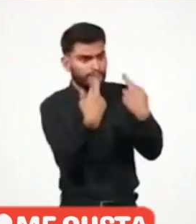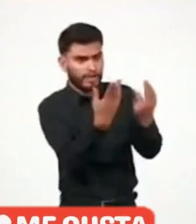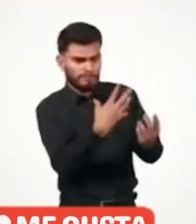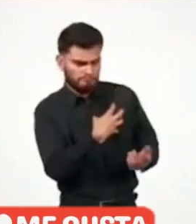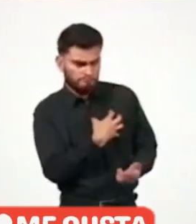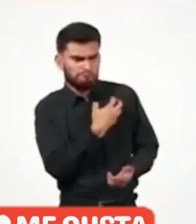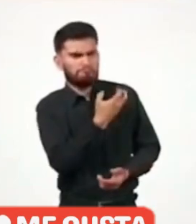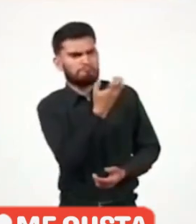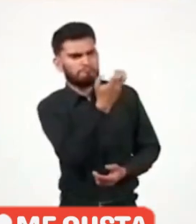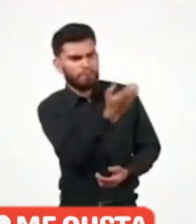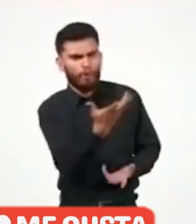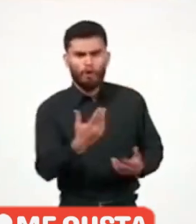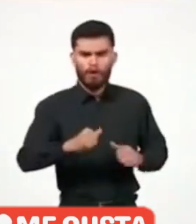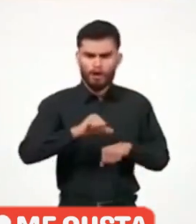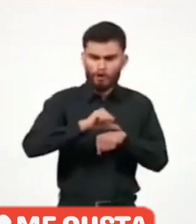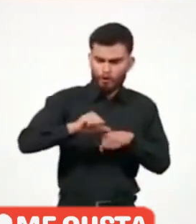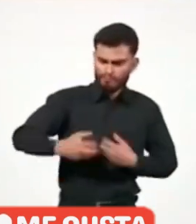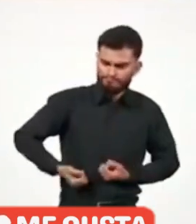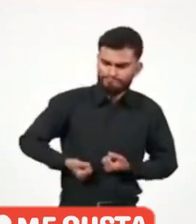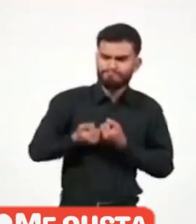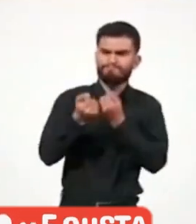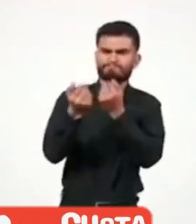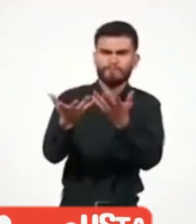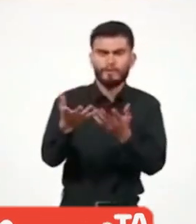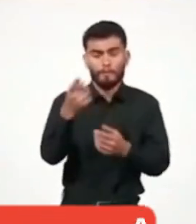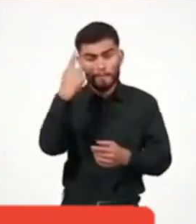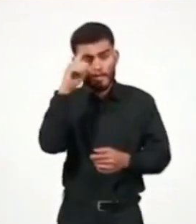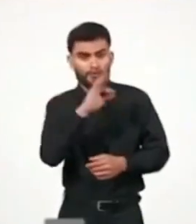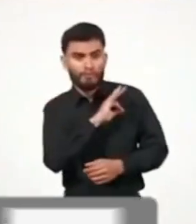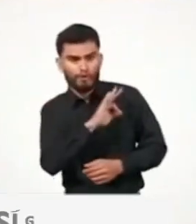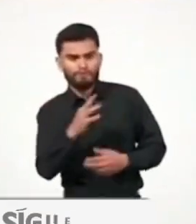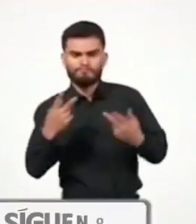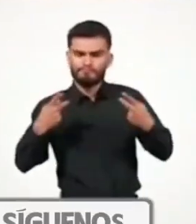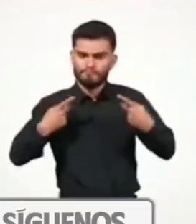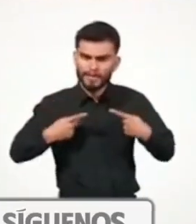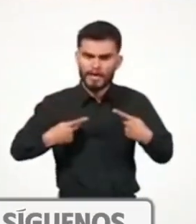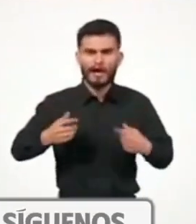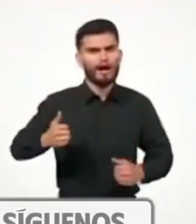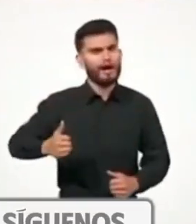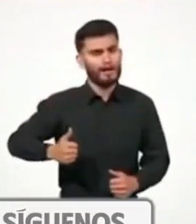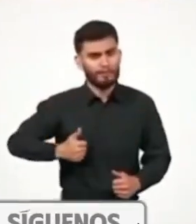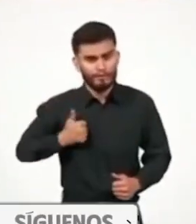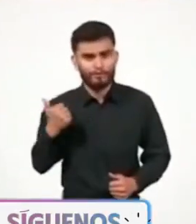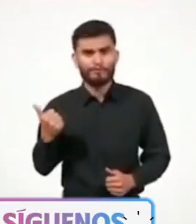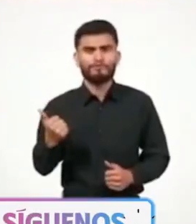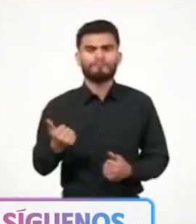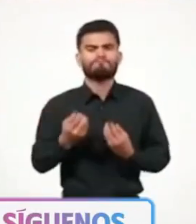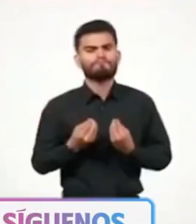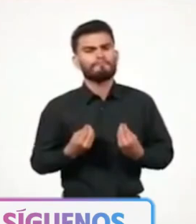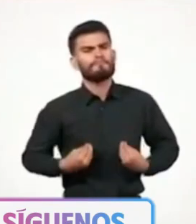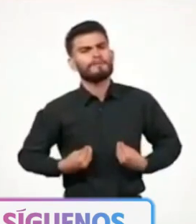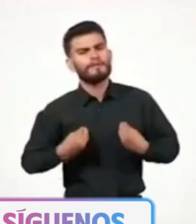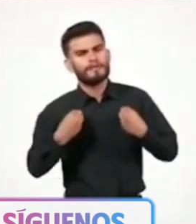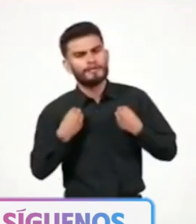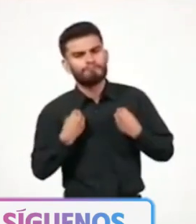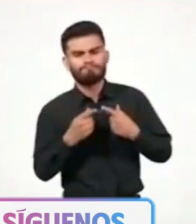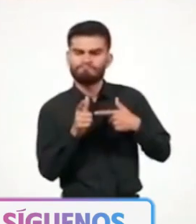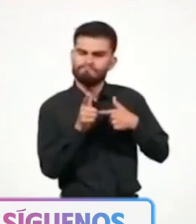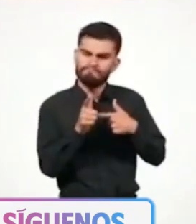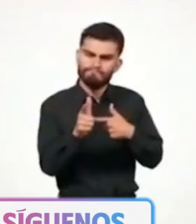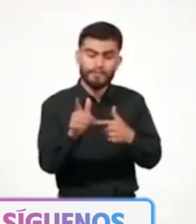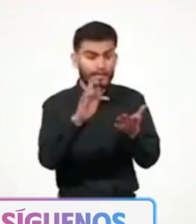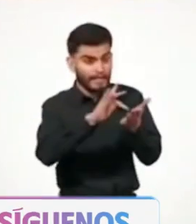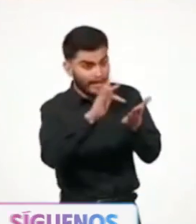vida y podemos seguir viviendo a través de nuestros órganos con otras personas. Por eso yo agradezco mucho, mucho, mucho. Y yo creo